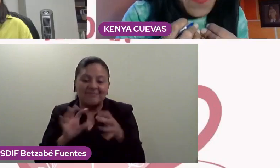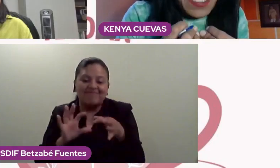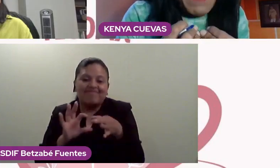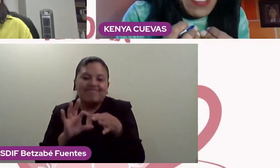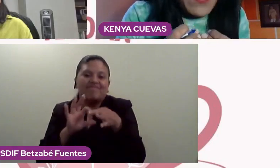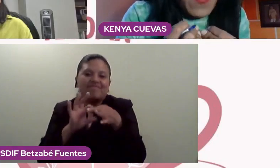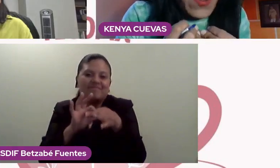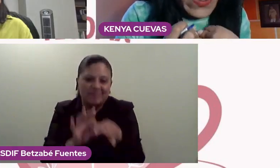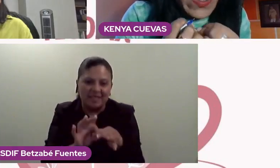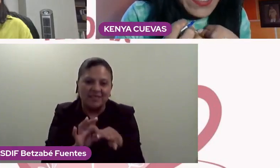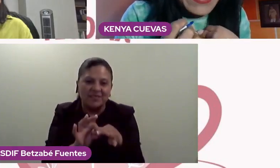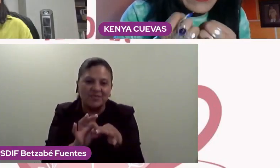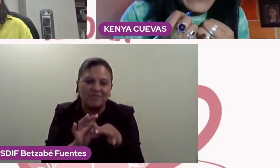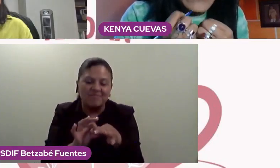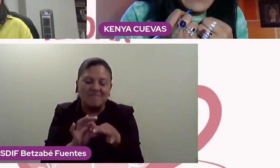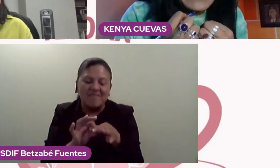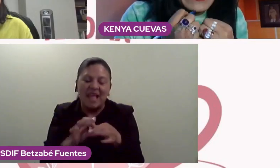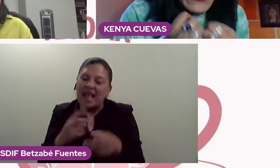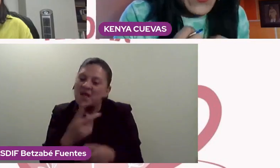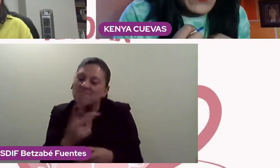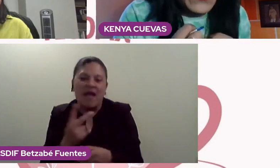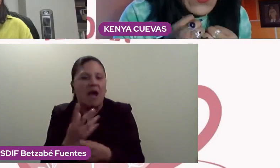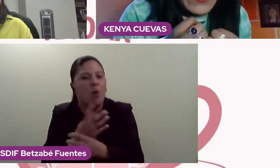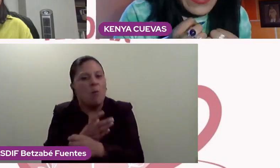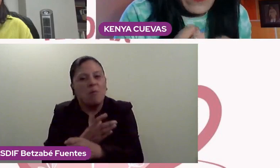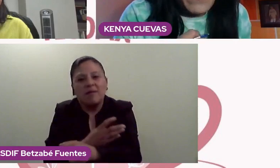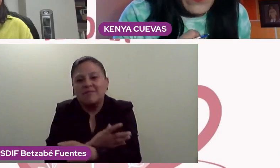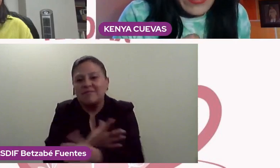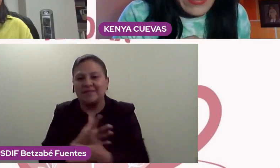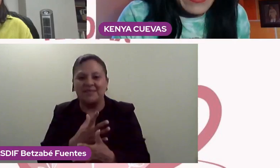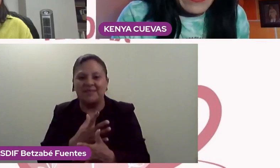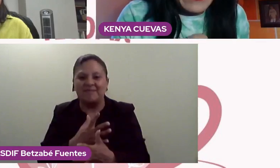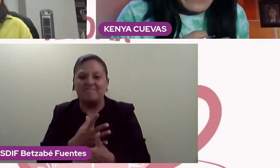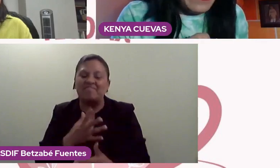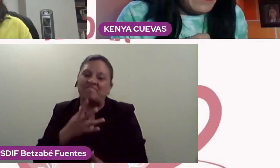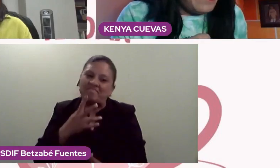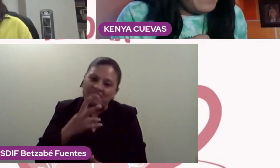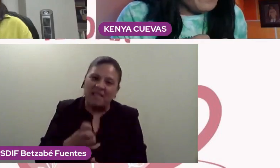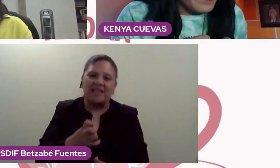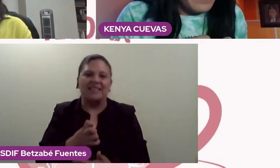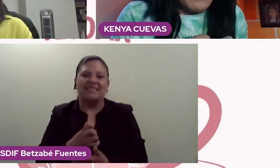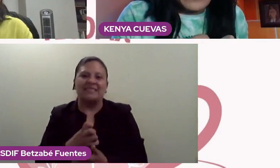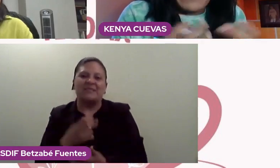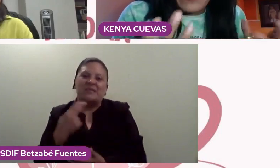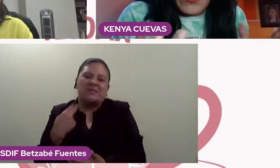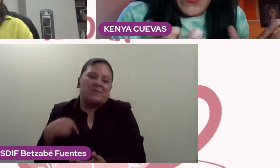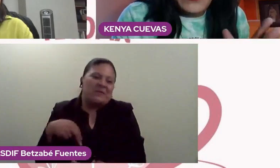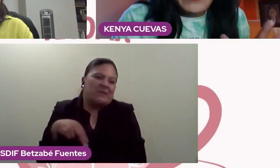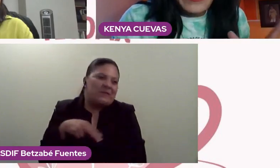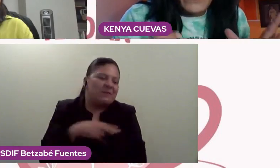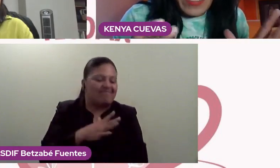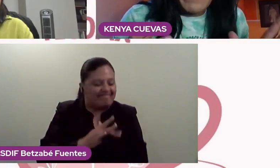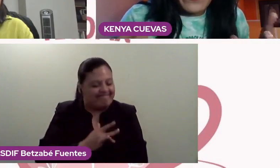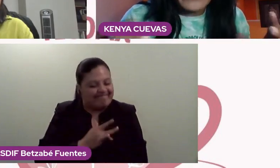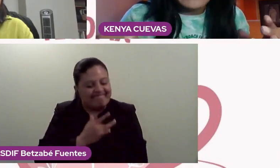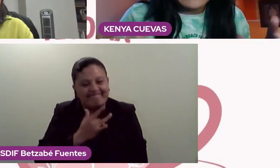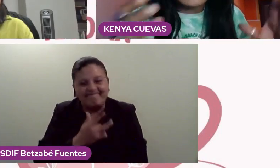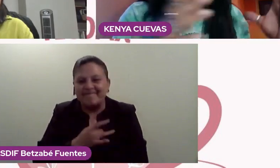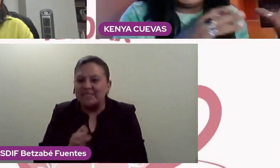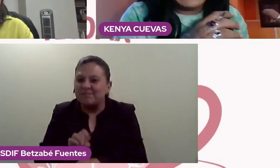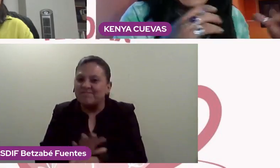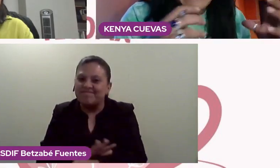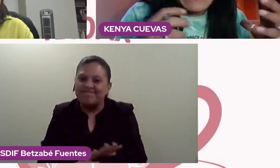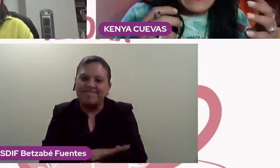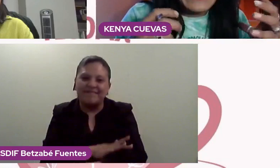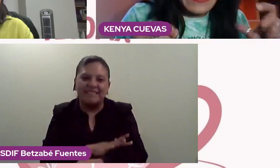y de acompañamiento mutuo. Entonces, eso nos generó mucha pues emoción y logramos